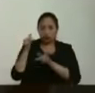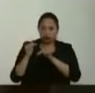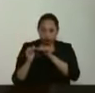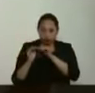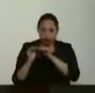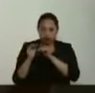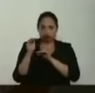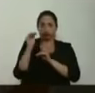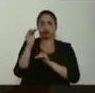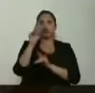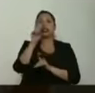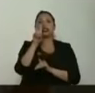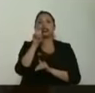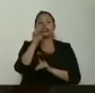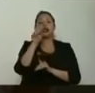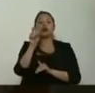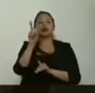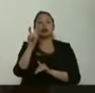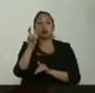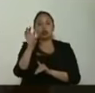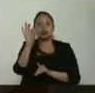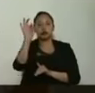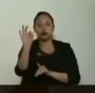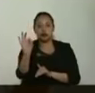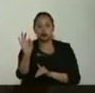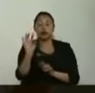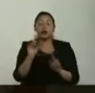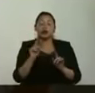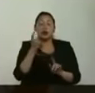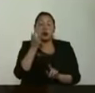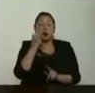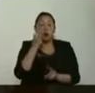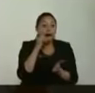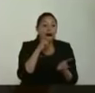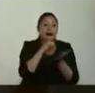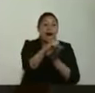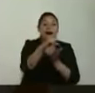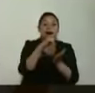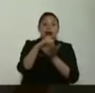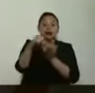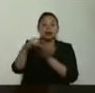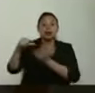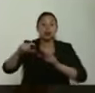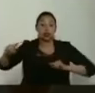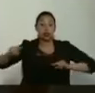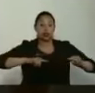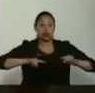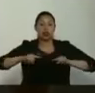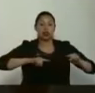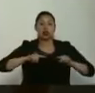7.7, los solos gastos de administración de las universidades han crecido al 10.